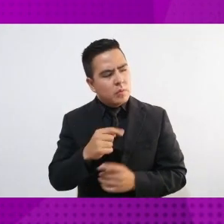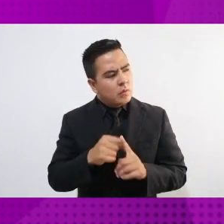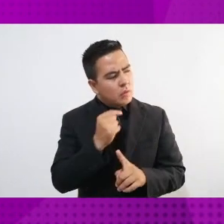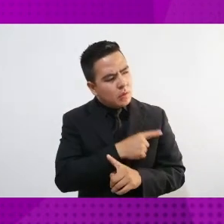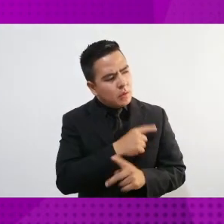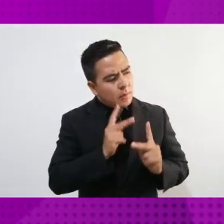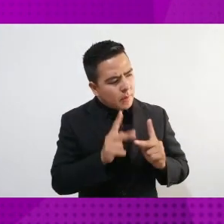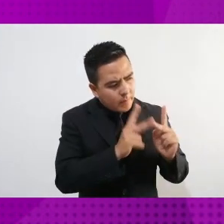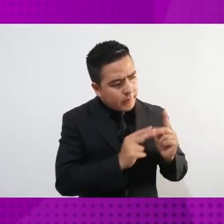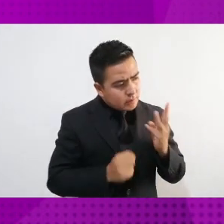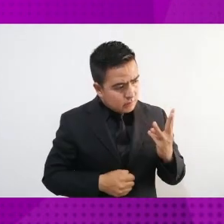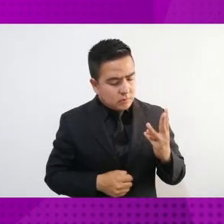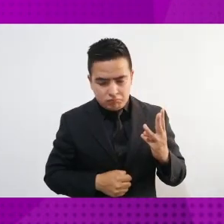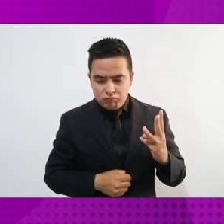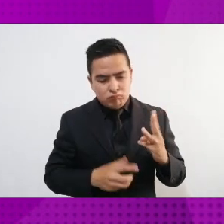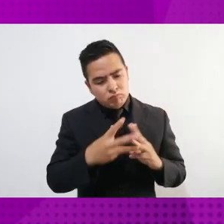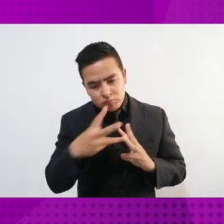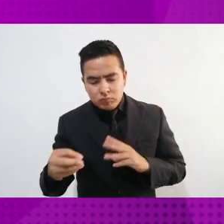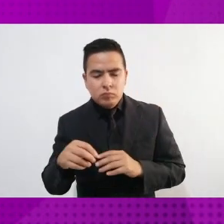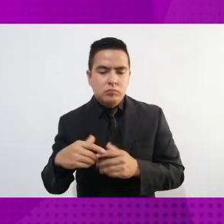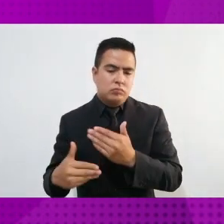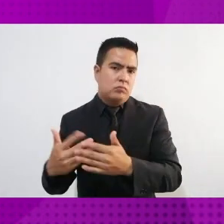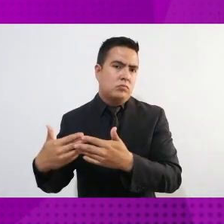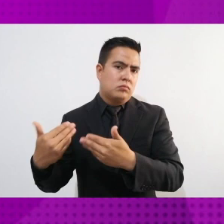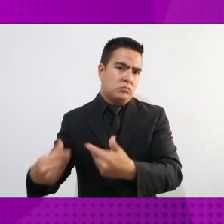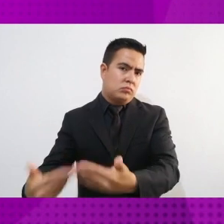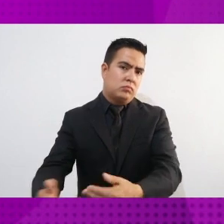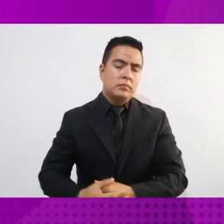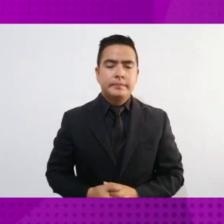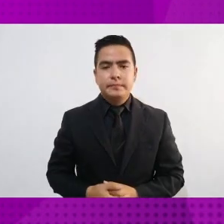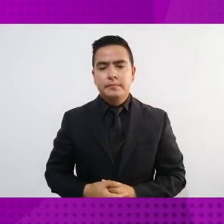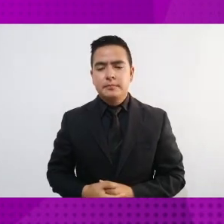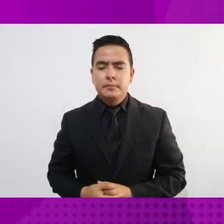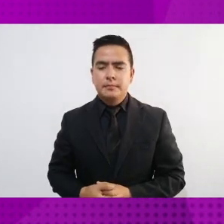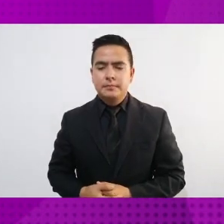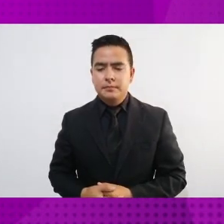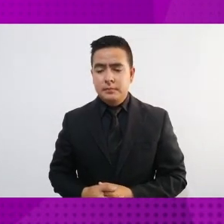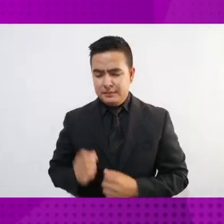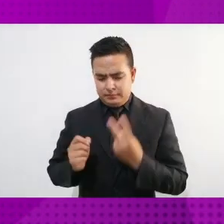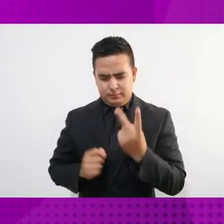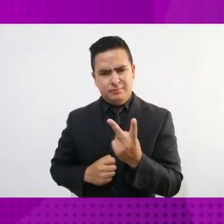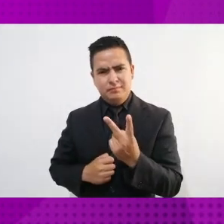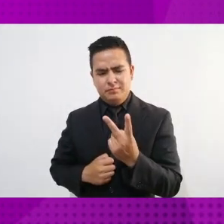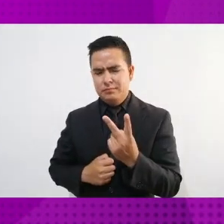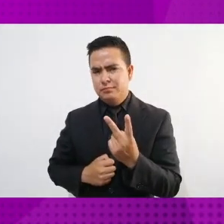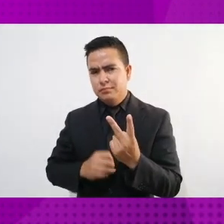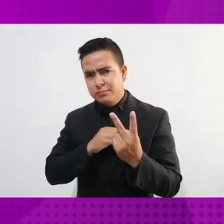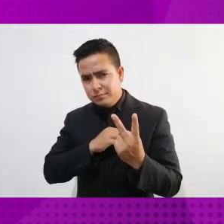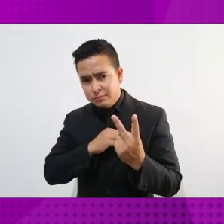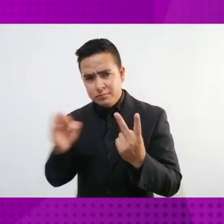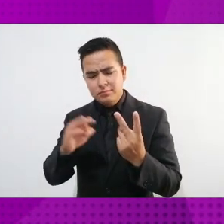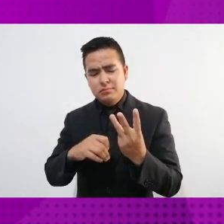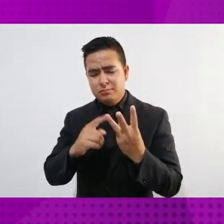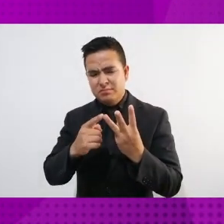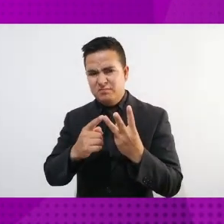recoge nuevamente la división del poder, ¿no? ¿Se puede concebir al poder en 2? Diríamos que no, porque la